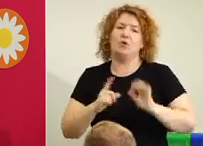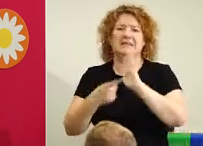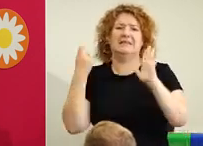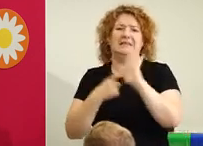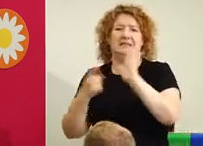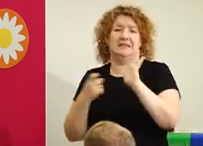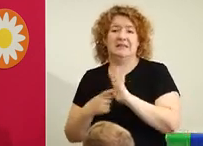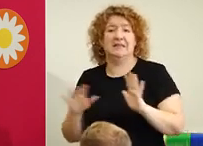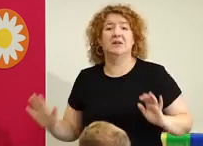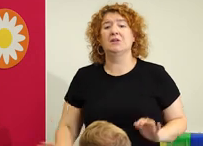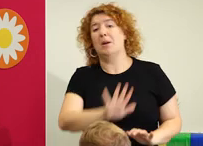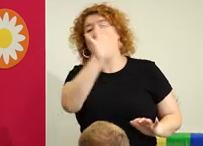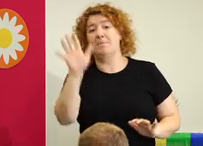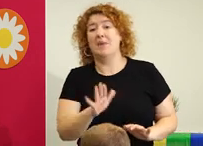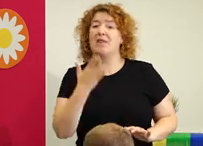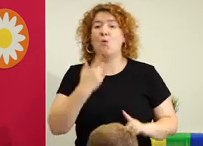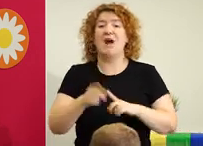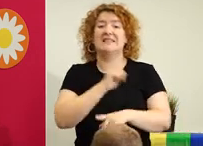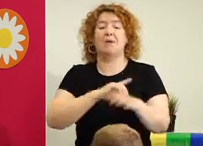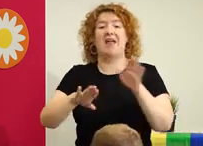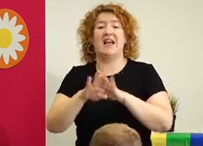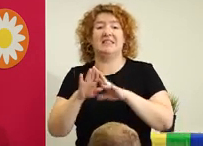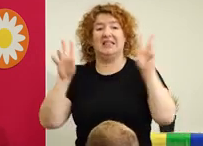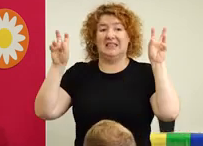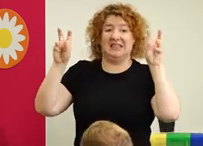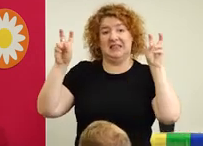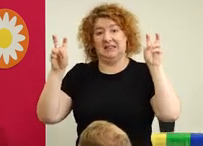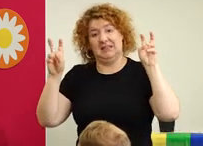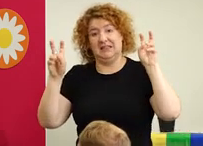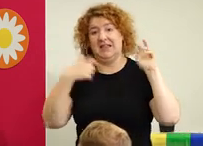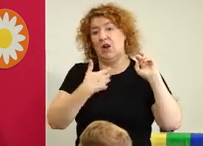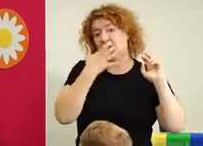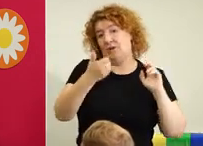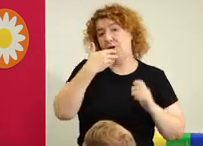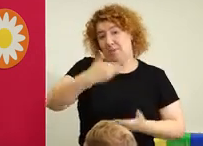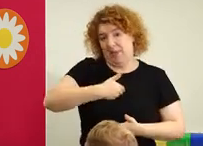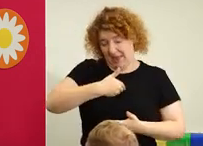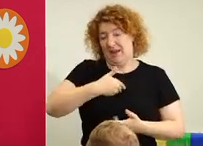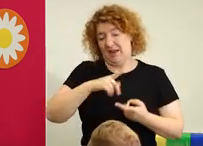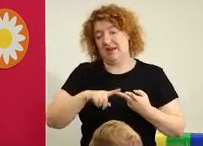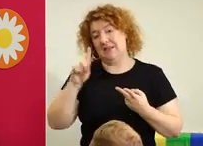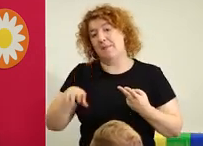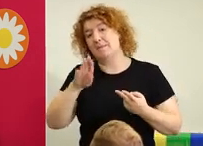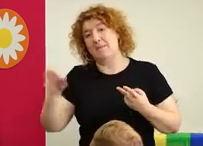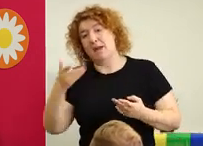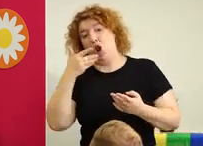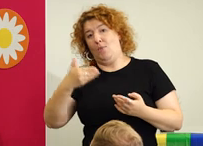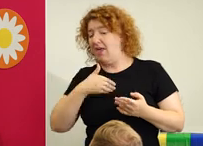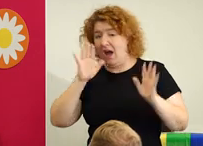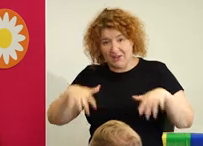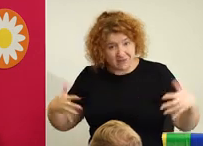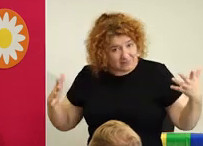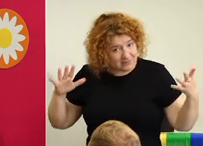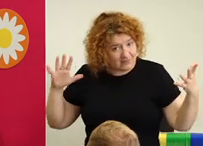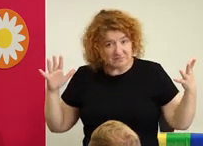ese supuesto cordón sanitario a la extrema derecha que nos piden socialistas y a veces incluso populares se